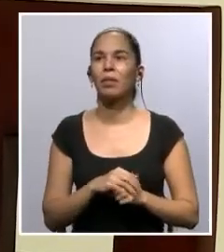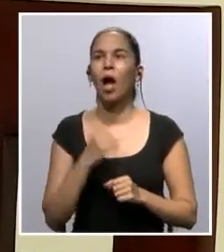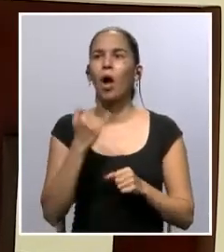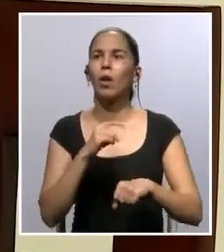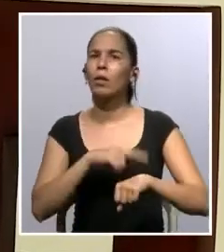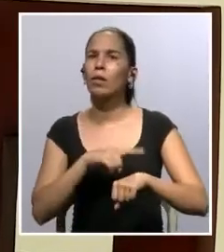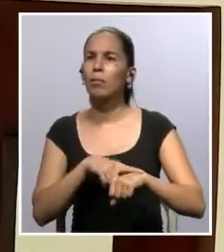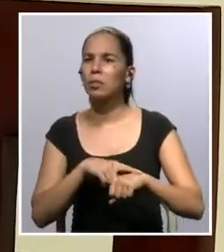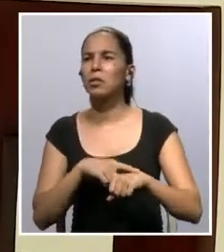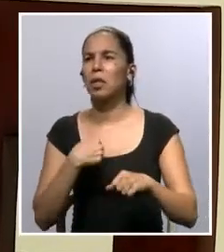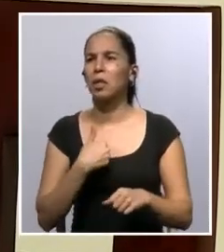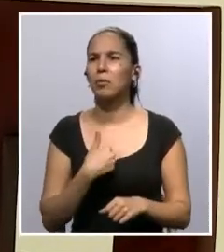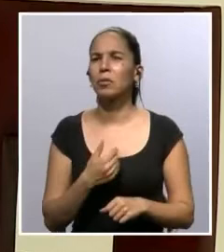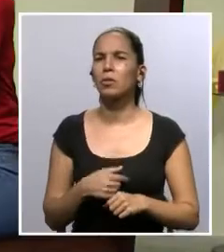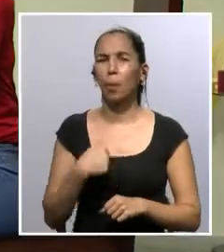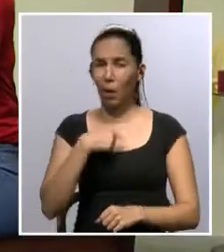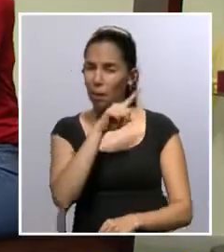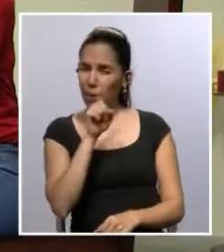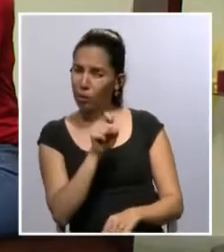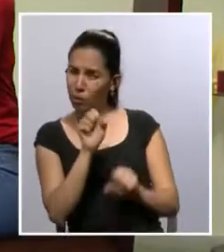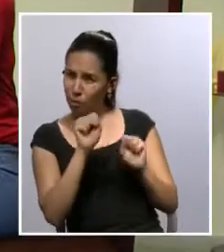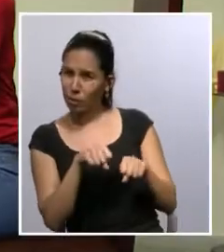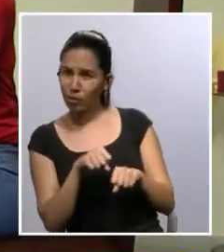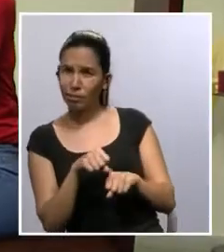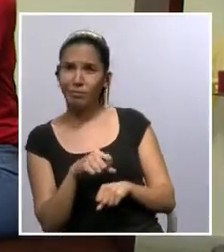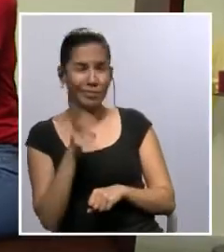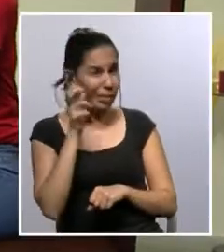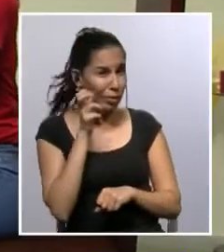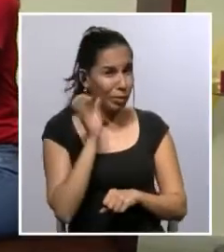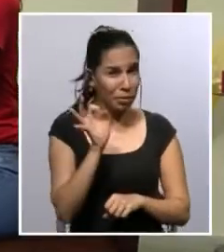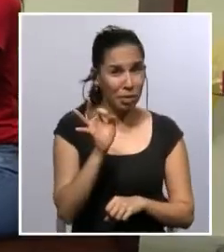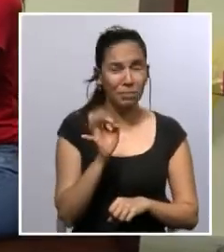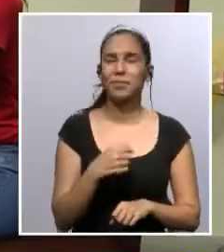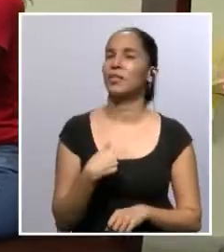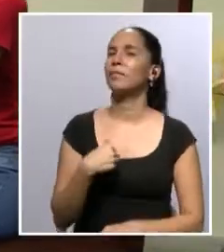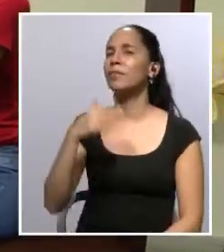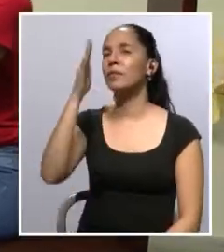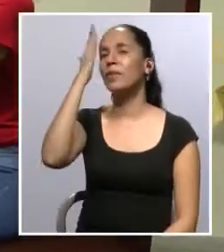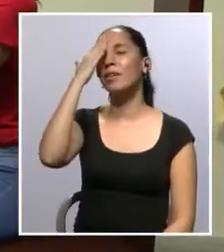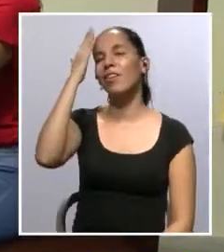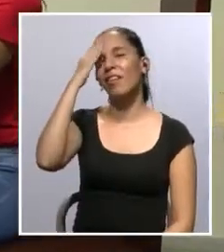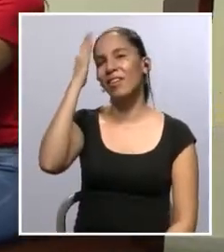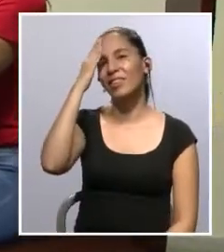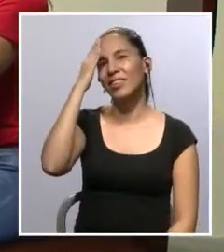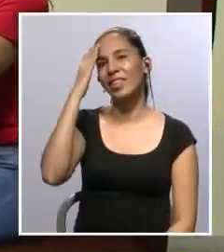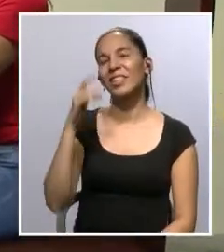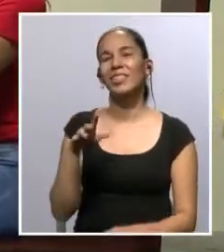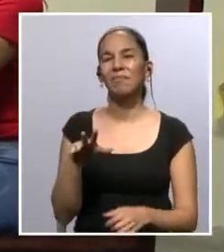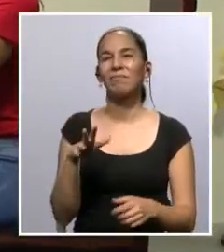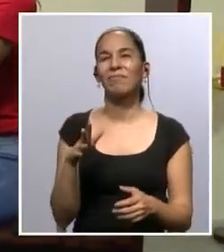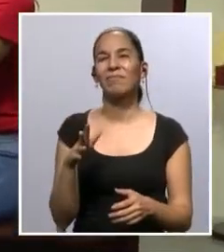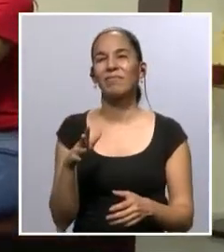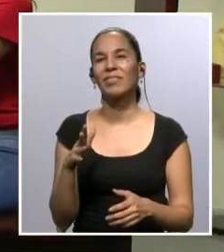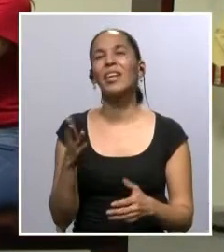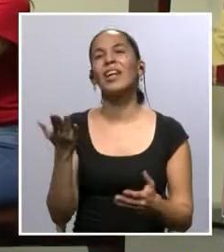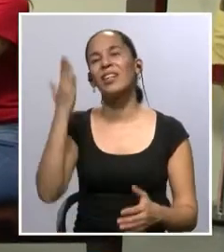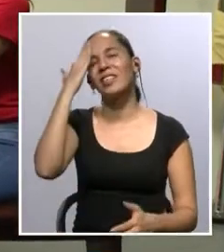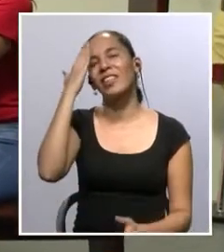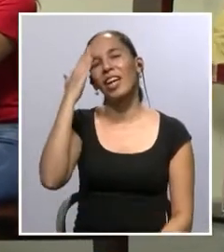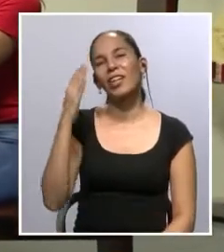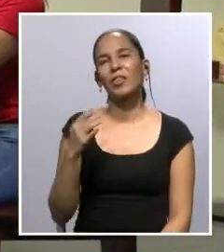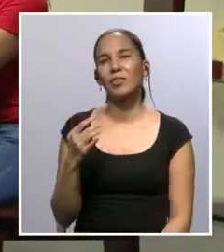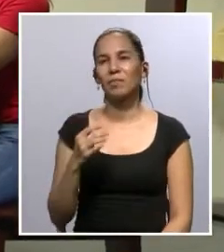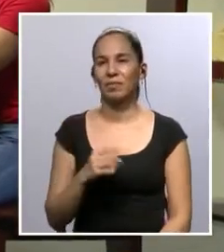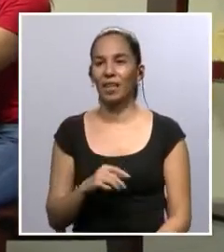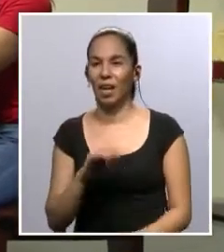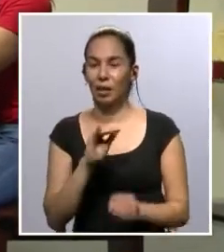chance. Sí. Dígame, claro. Sí, ¿me escucha? Sí. Yo sé que desde todo esto, y como chiquillo, más a la